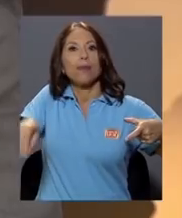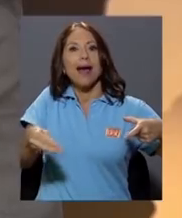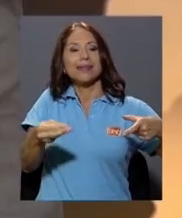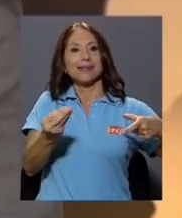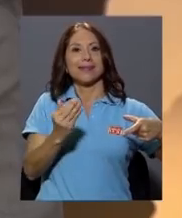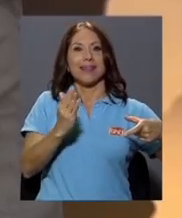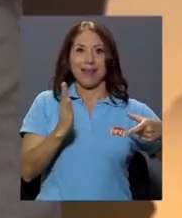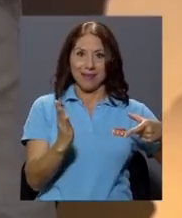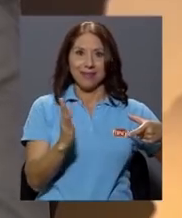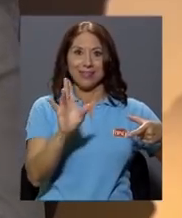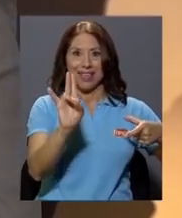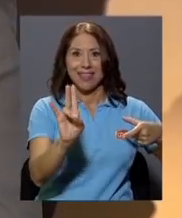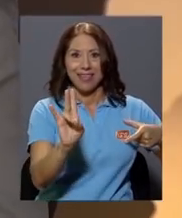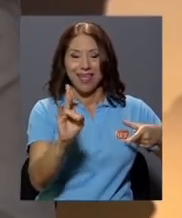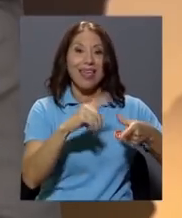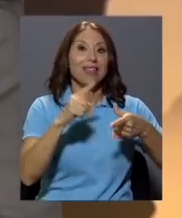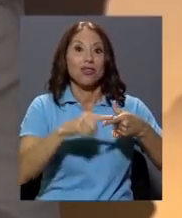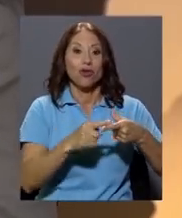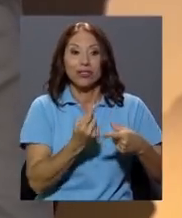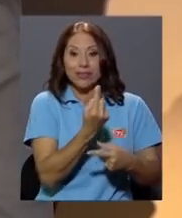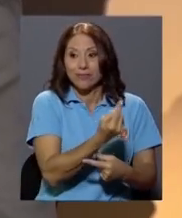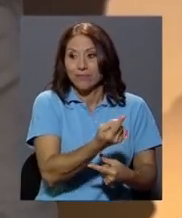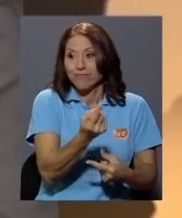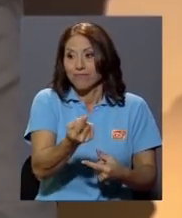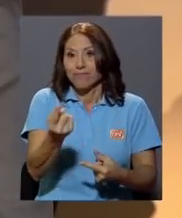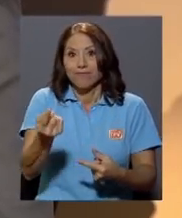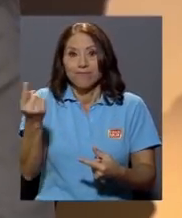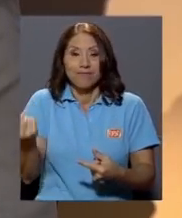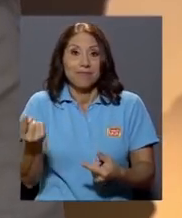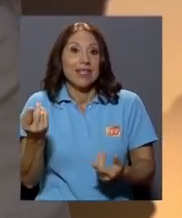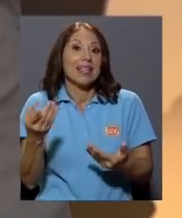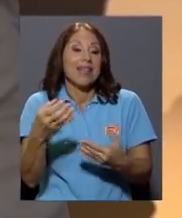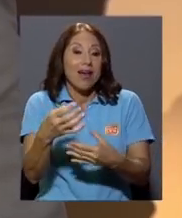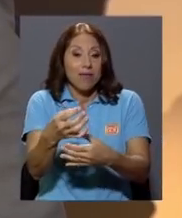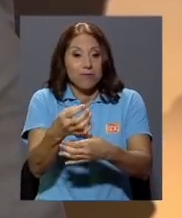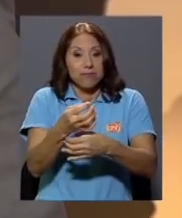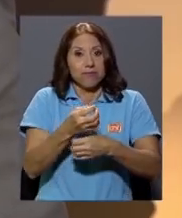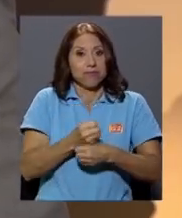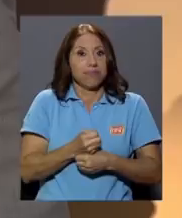actores. Evidentemente, a cada uno de los actores posiblemente le vaya a tocar